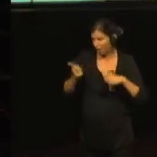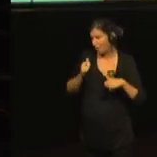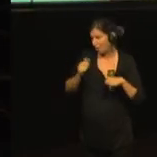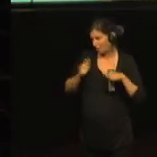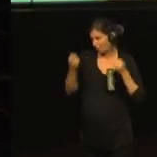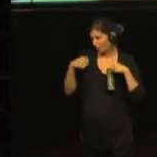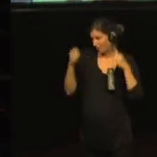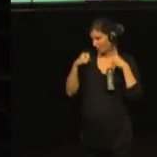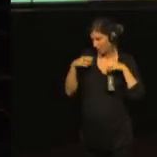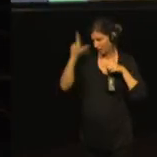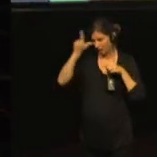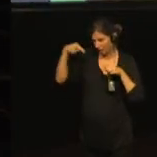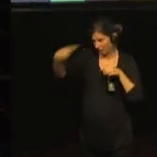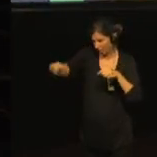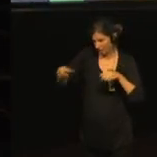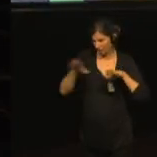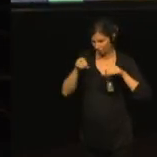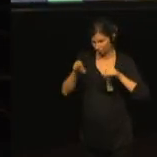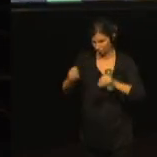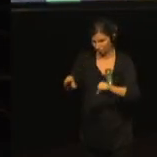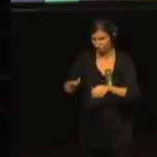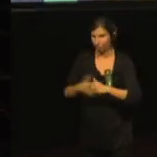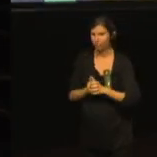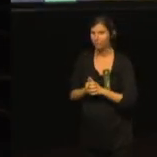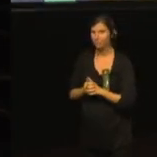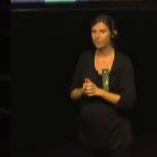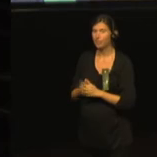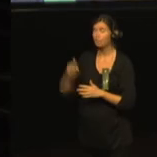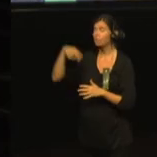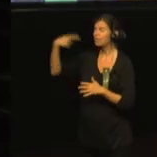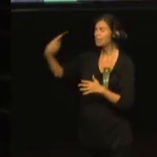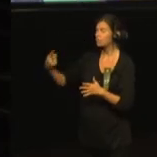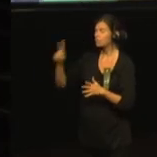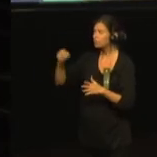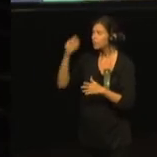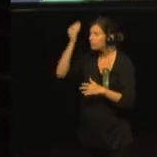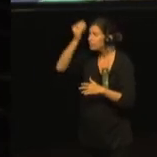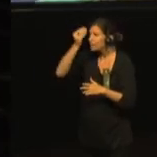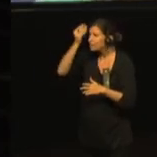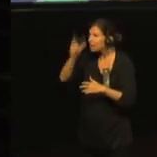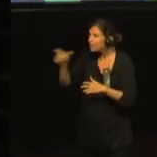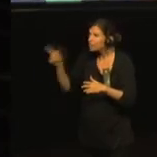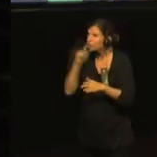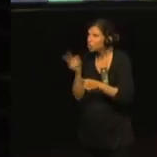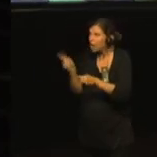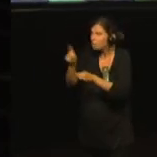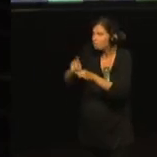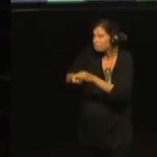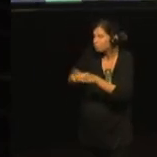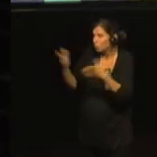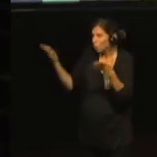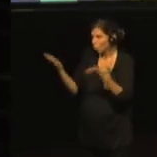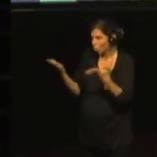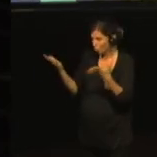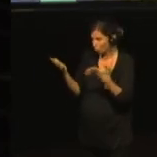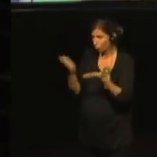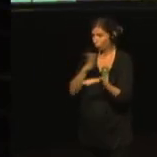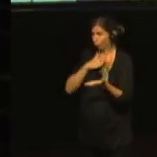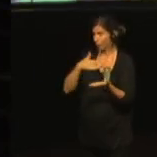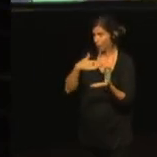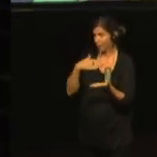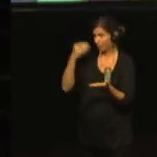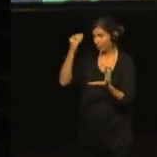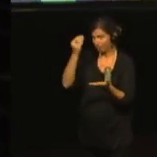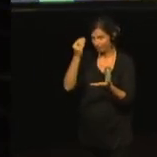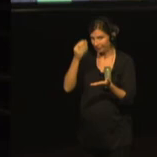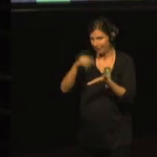decidir cómo podíamos implicar a las personas en este proyecto y queríamos hablar de nuestros planes futuros. ¿Qué